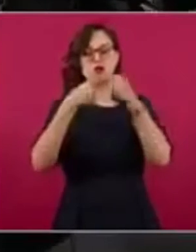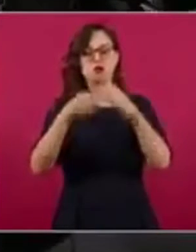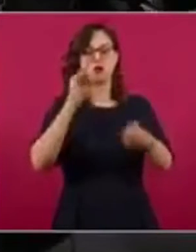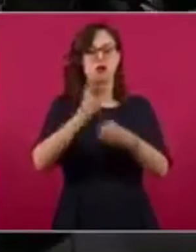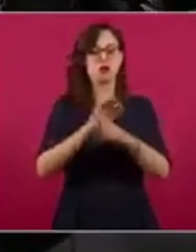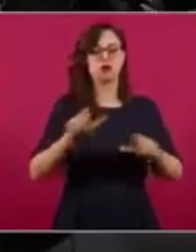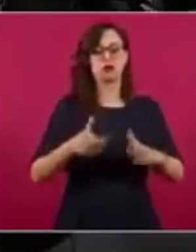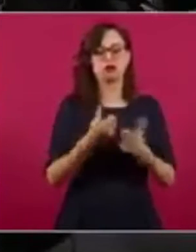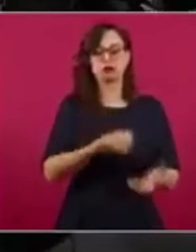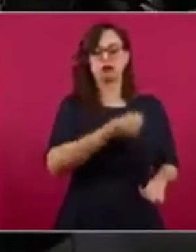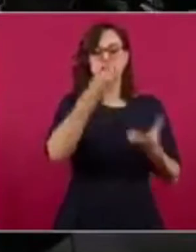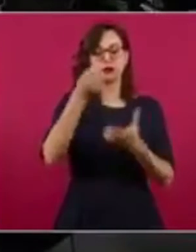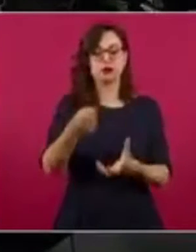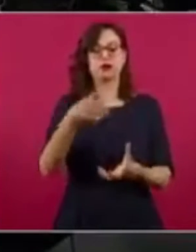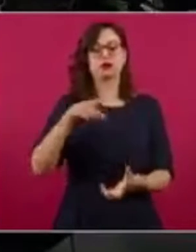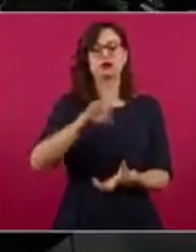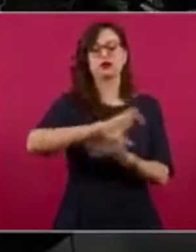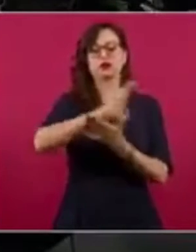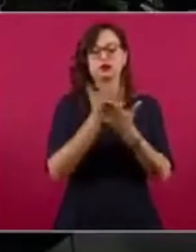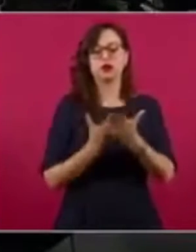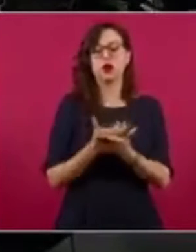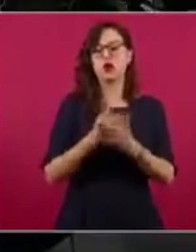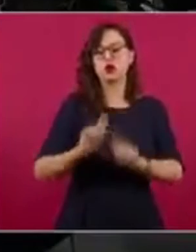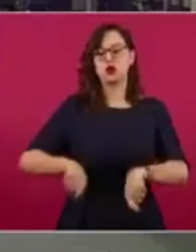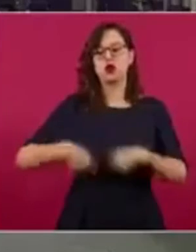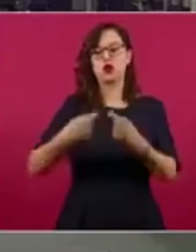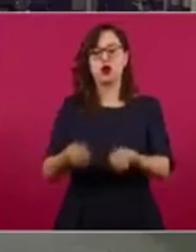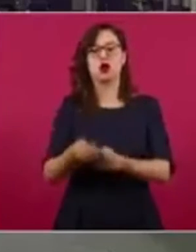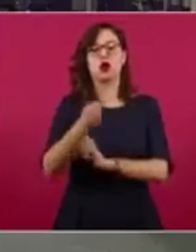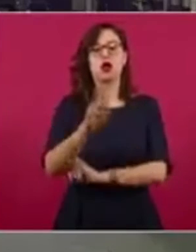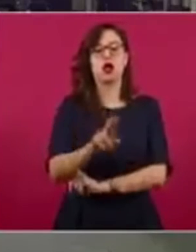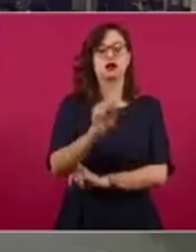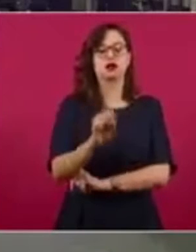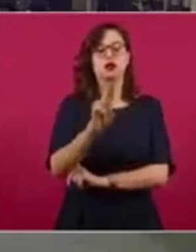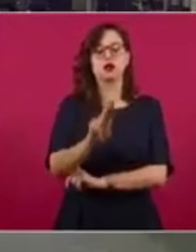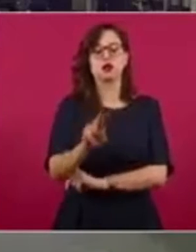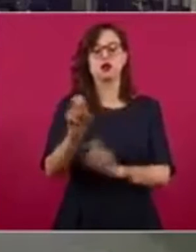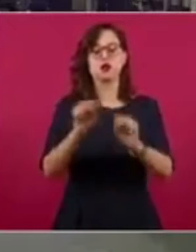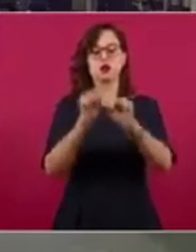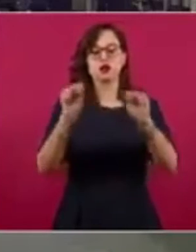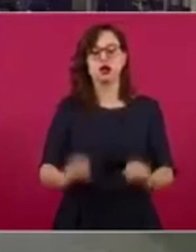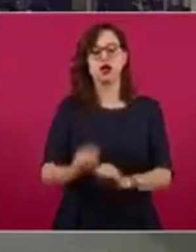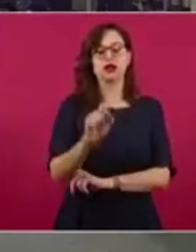Periodistas entregó un contrato de adjudicación directa a RCU Sistemas